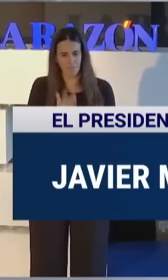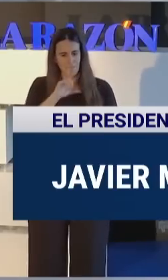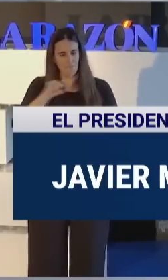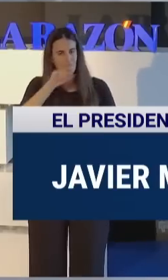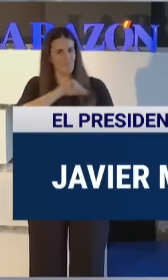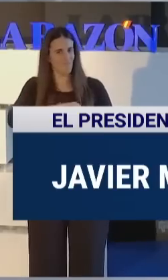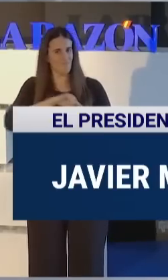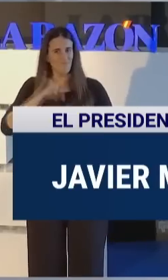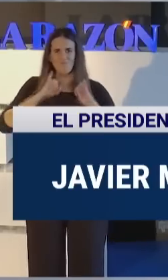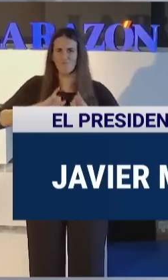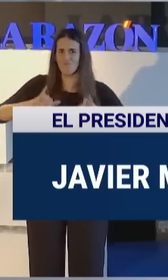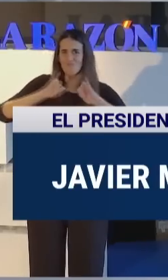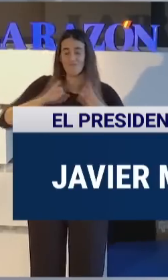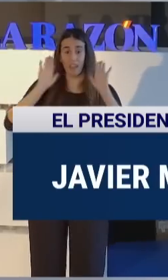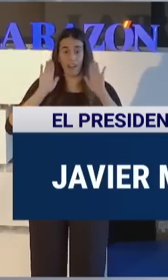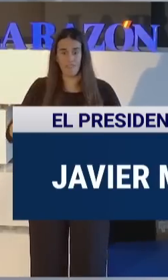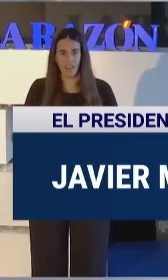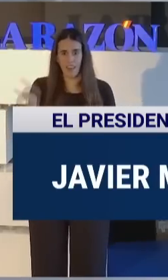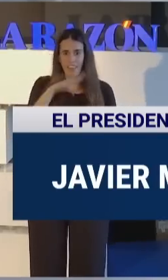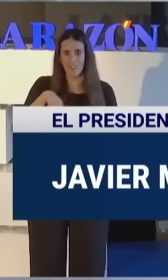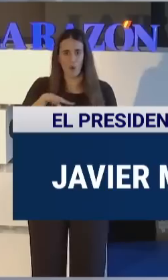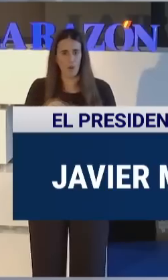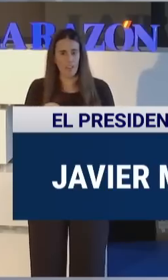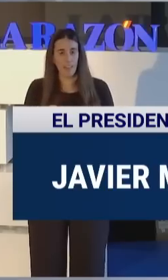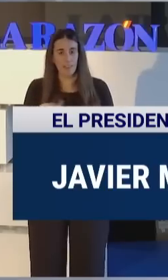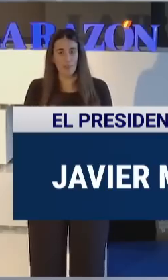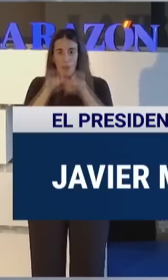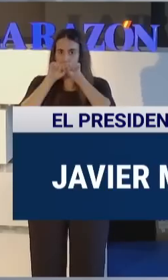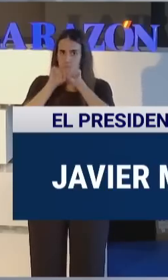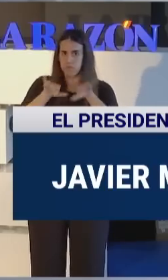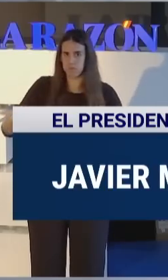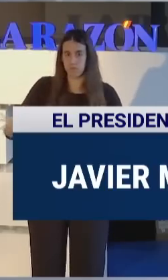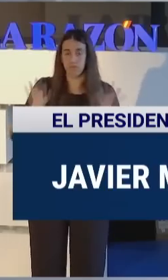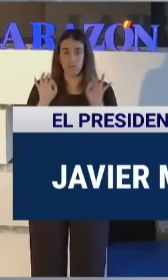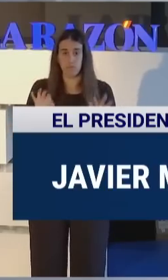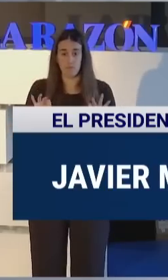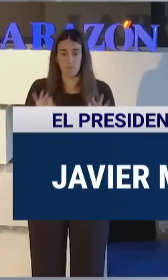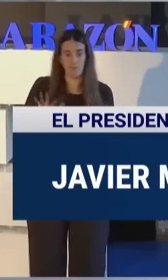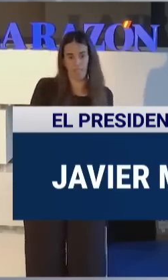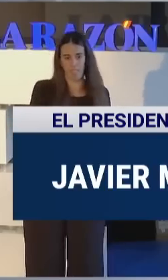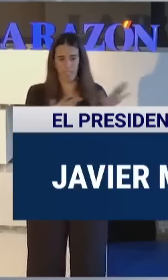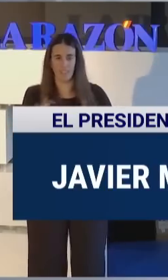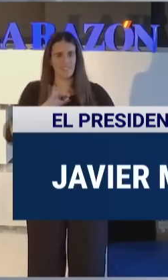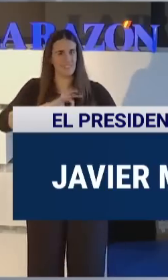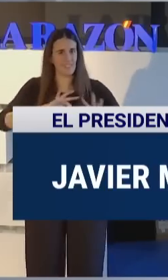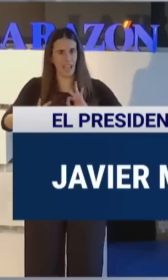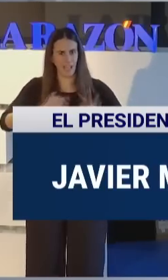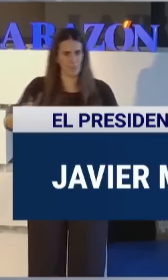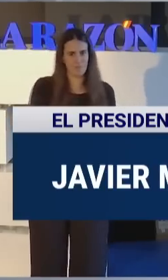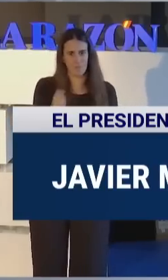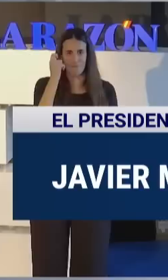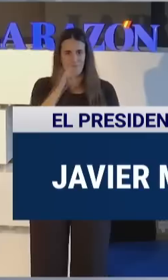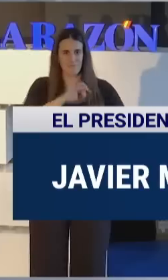Y eso empezó a generar tanto impacto en redes que lo llevamos al teatro y fue un éxito